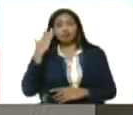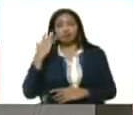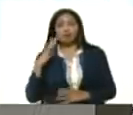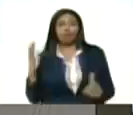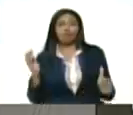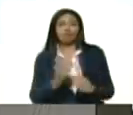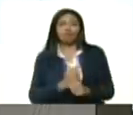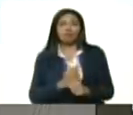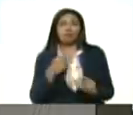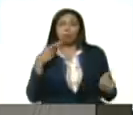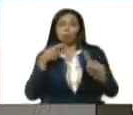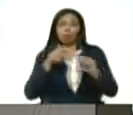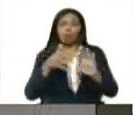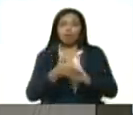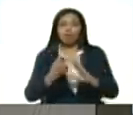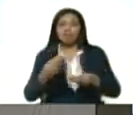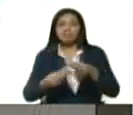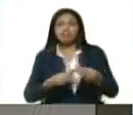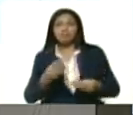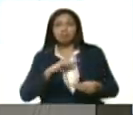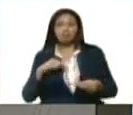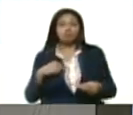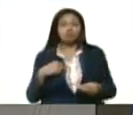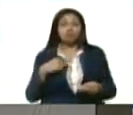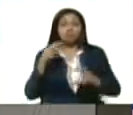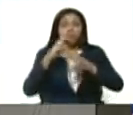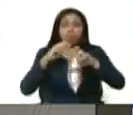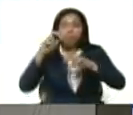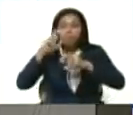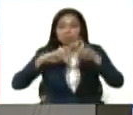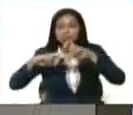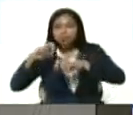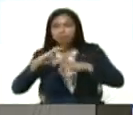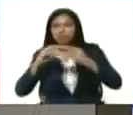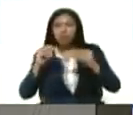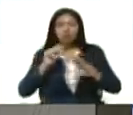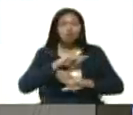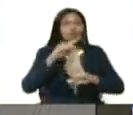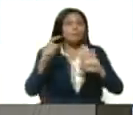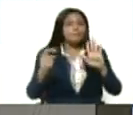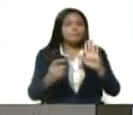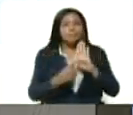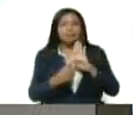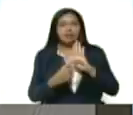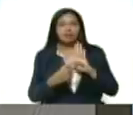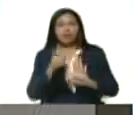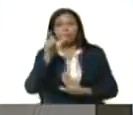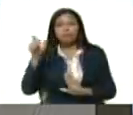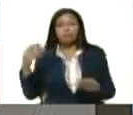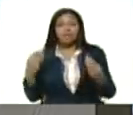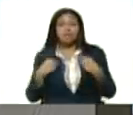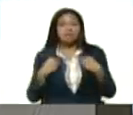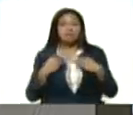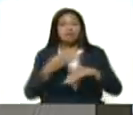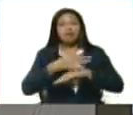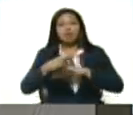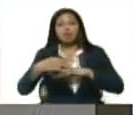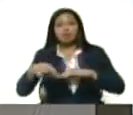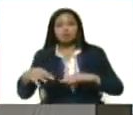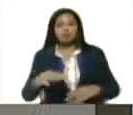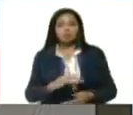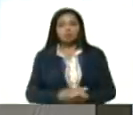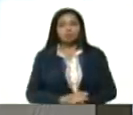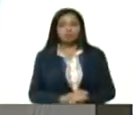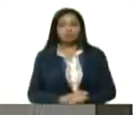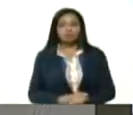ese foco, estamos haciendo pesquisaje a la totalidad de los habitantes del municipio Gómez y